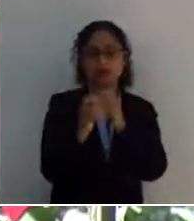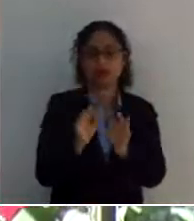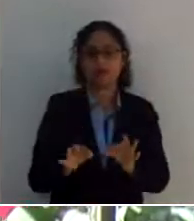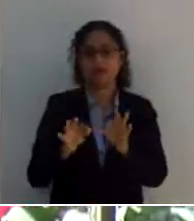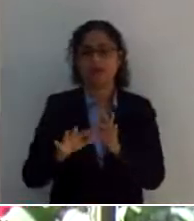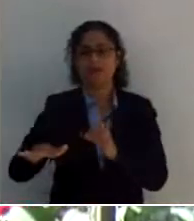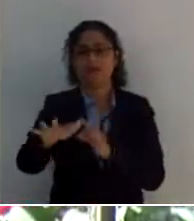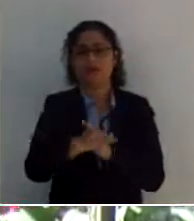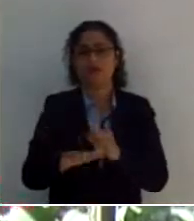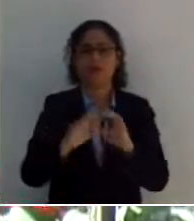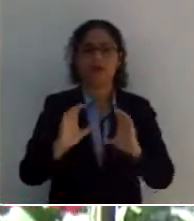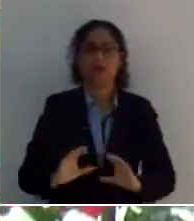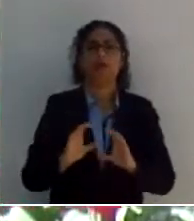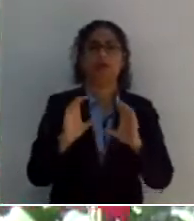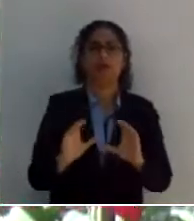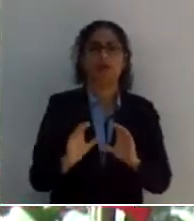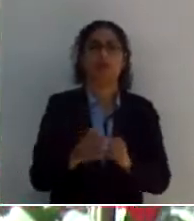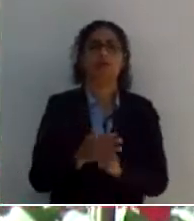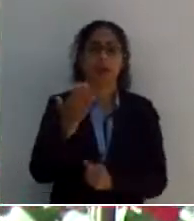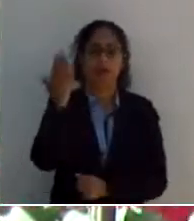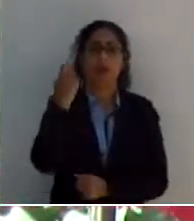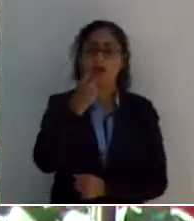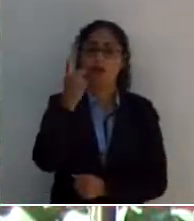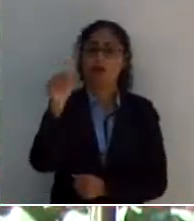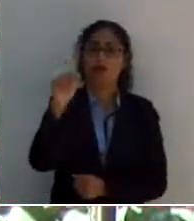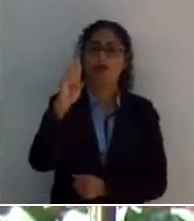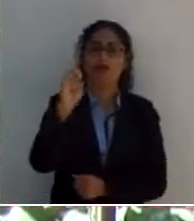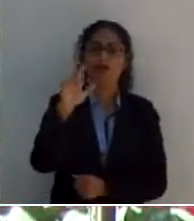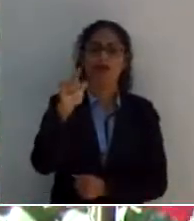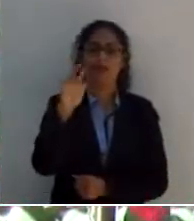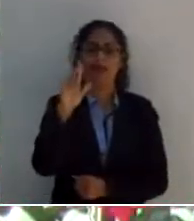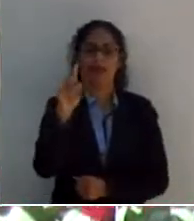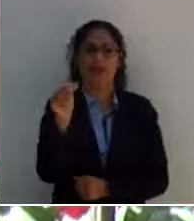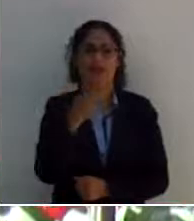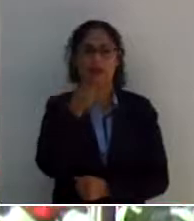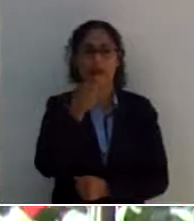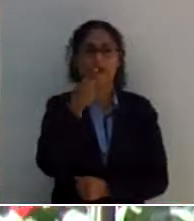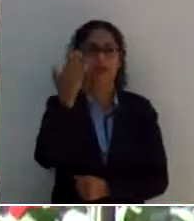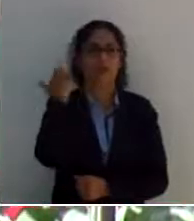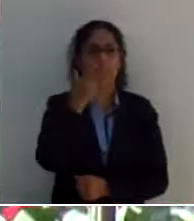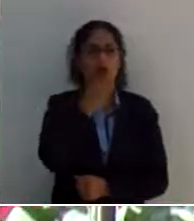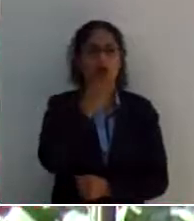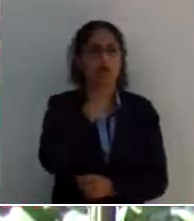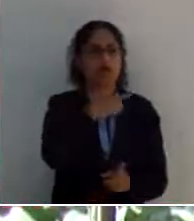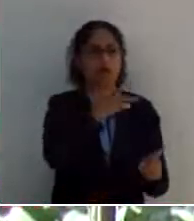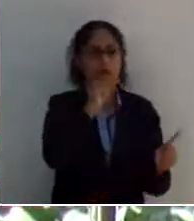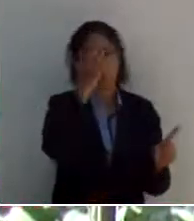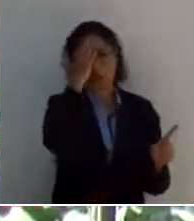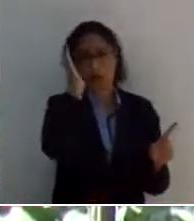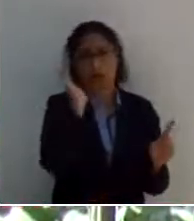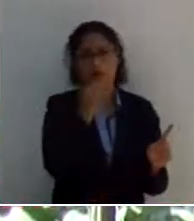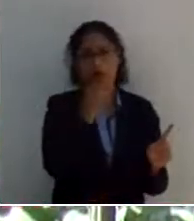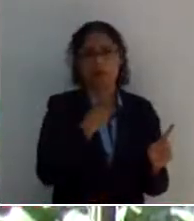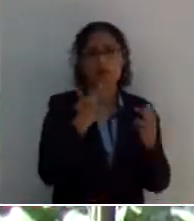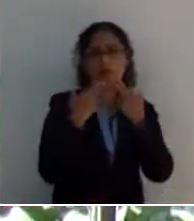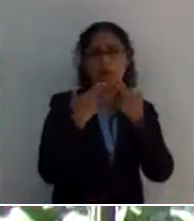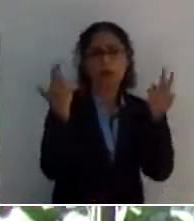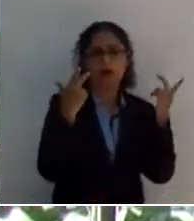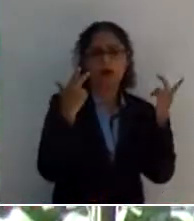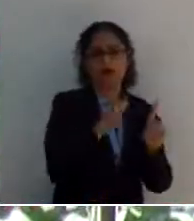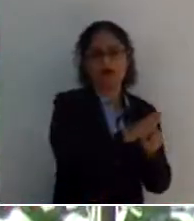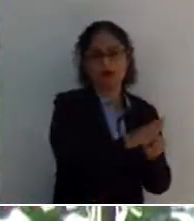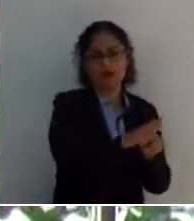demás. Como bien decía Abelardo, por defender a alguien que ni siquiera conocen, y que esa no